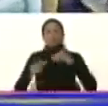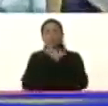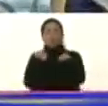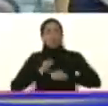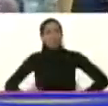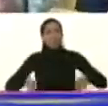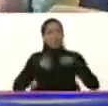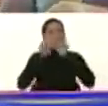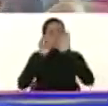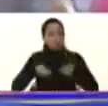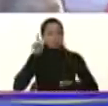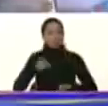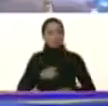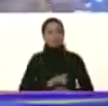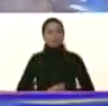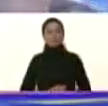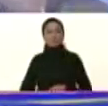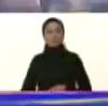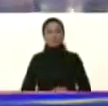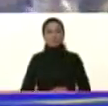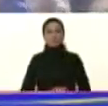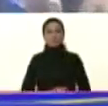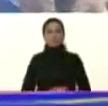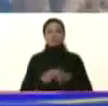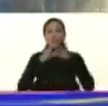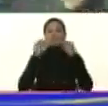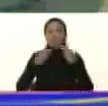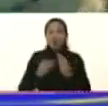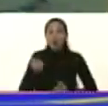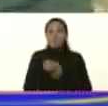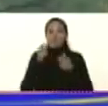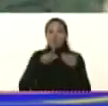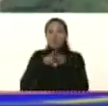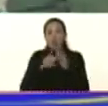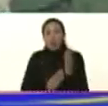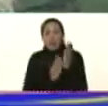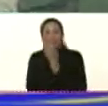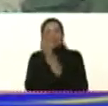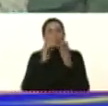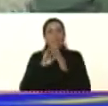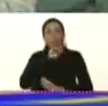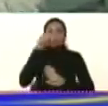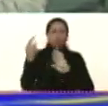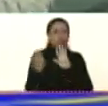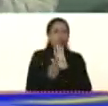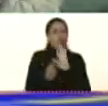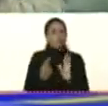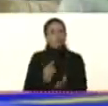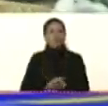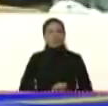Armada Nacional Bolivariana por todo su apoyo, su lealtad absoluta.